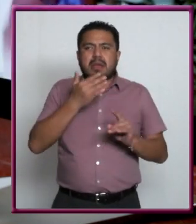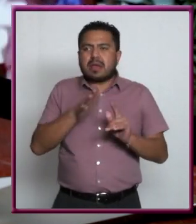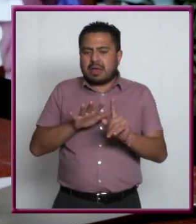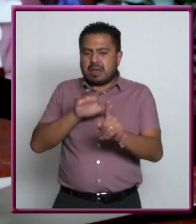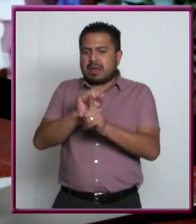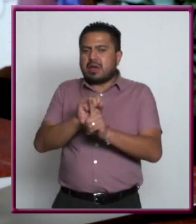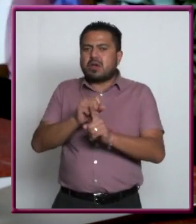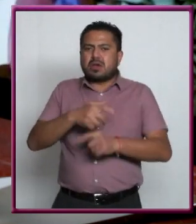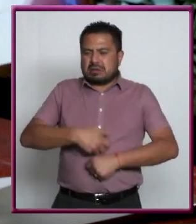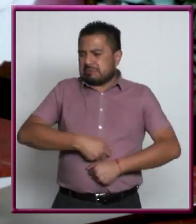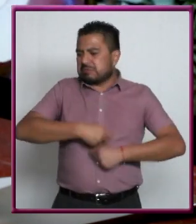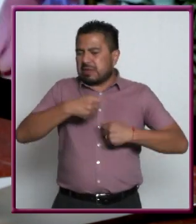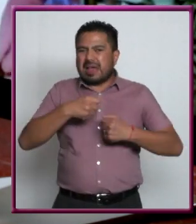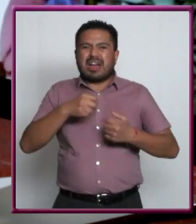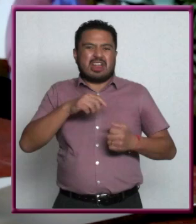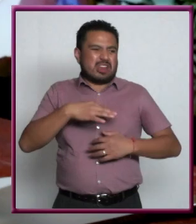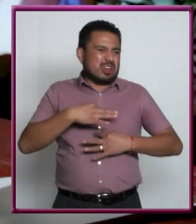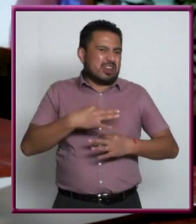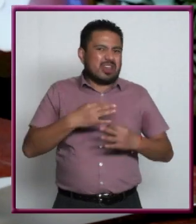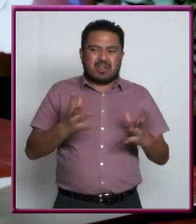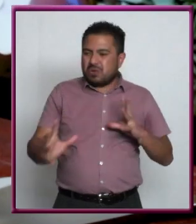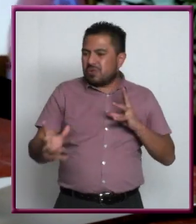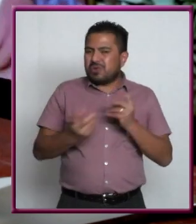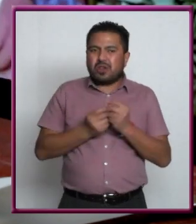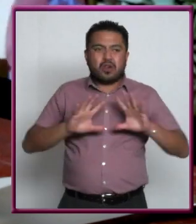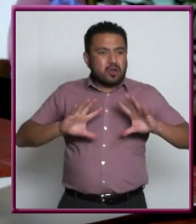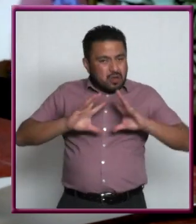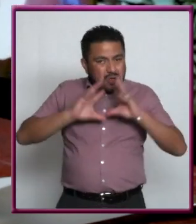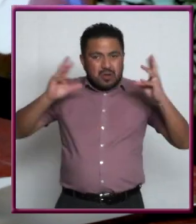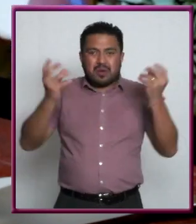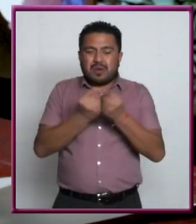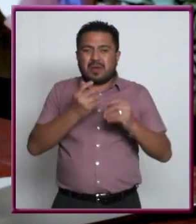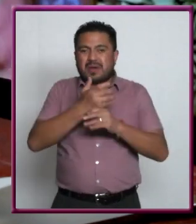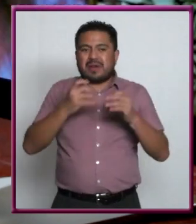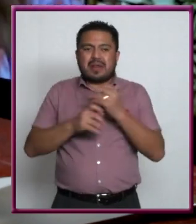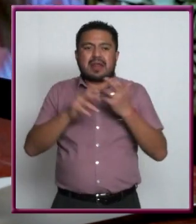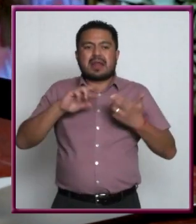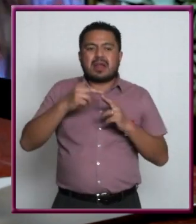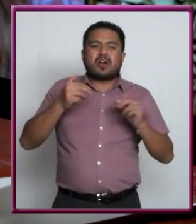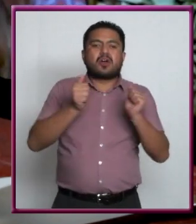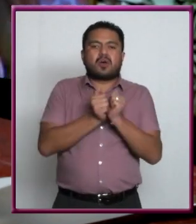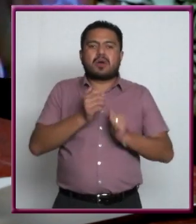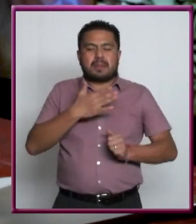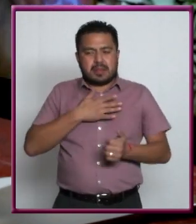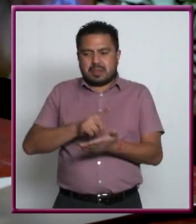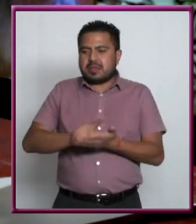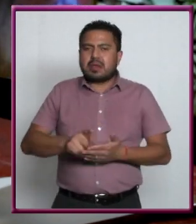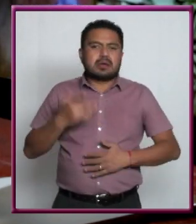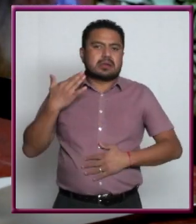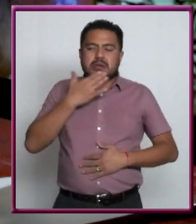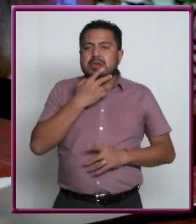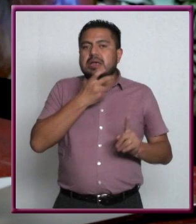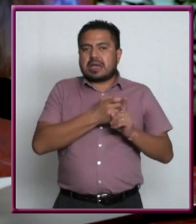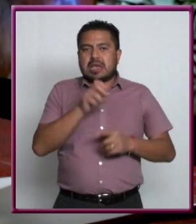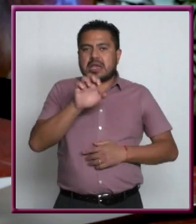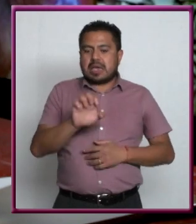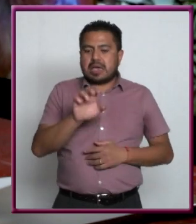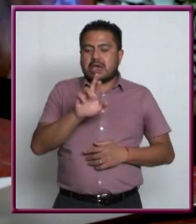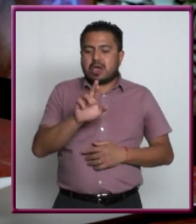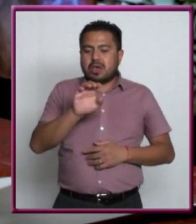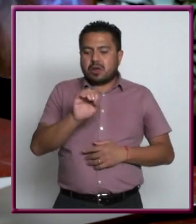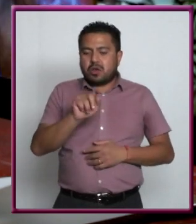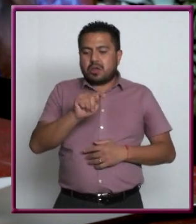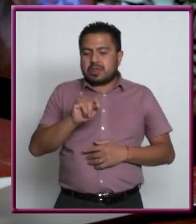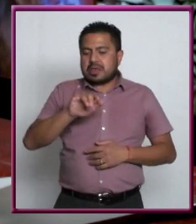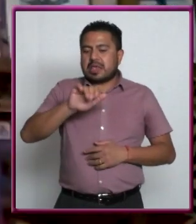lleguemos a un buen puerto y nos quitemos la ropa y estemos juntos en todas estas cuestiones relacionadas con nuestro derecho al placer. Esa es la